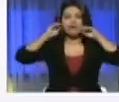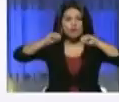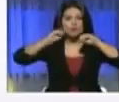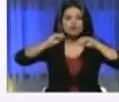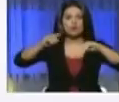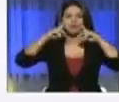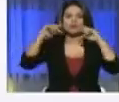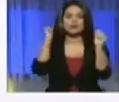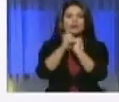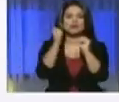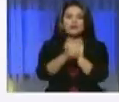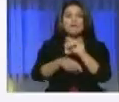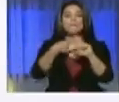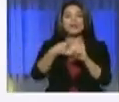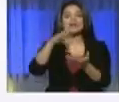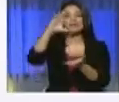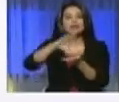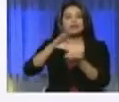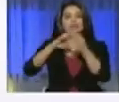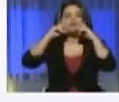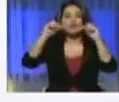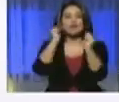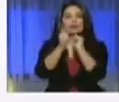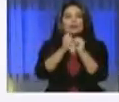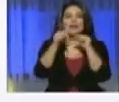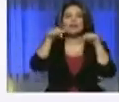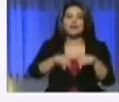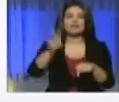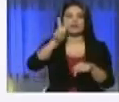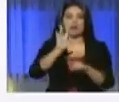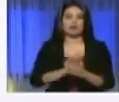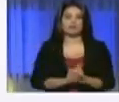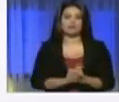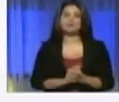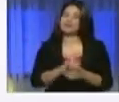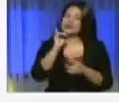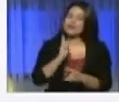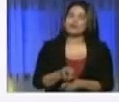del Centro de Alto Rendimiento de Venezuela. ¿Por qué?